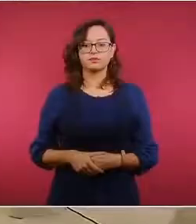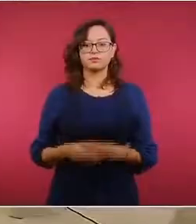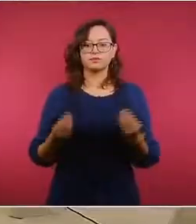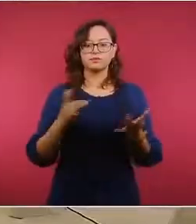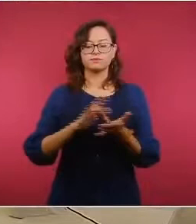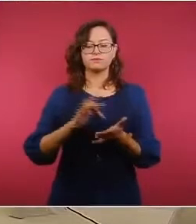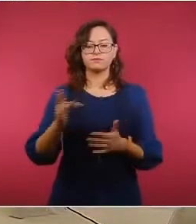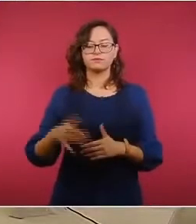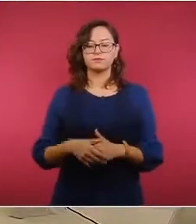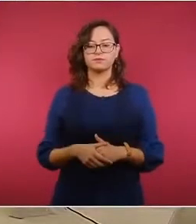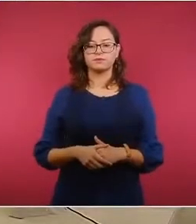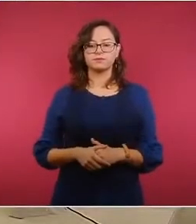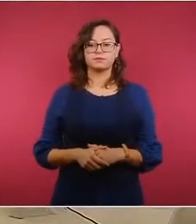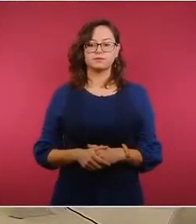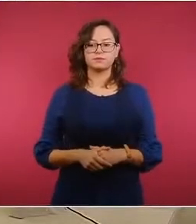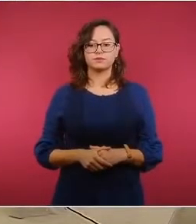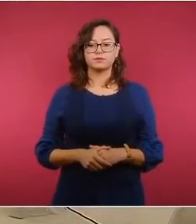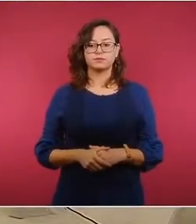Muchas gracias.